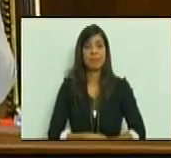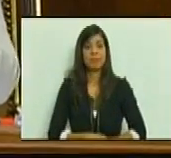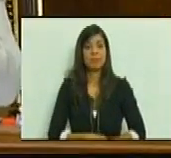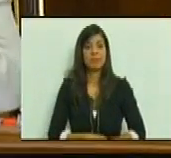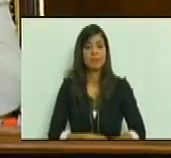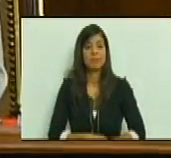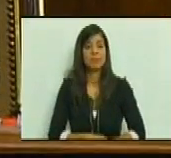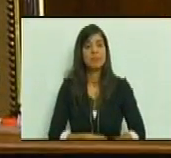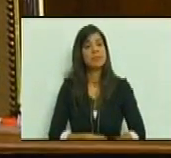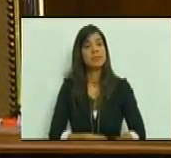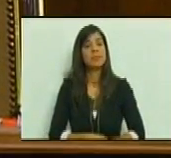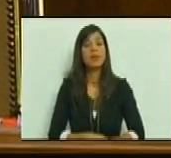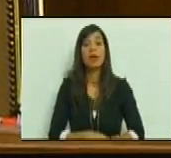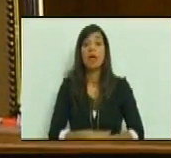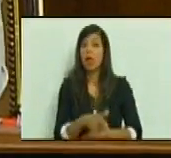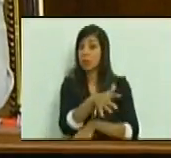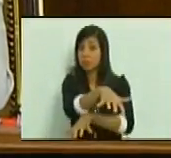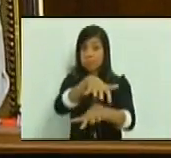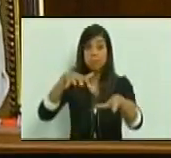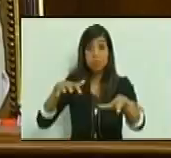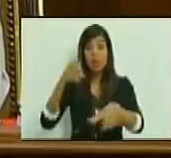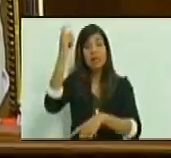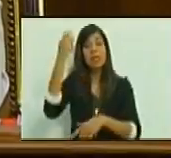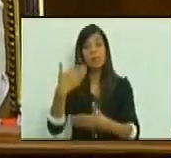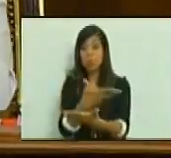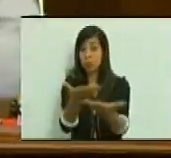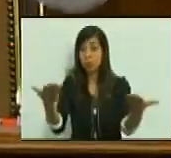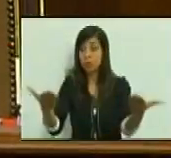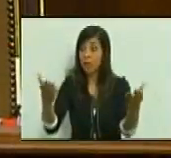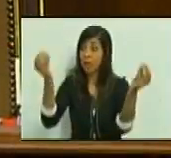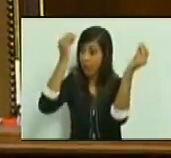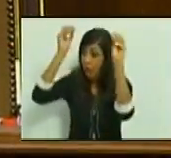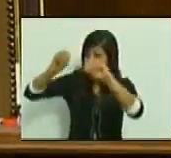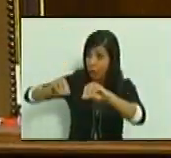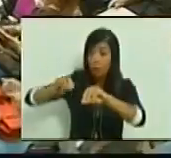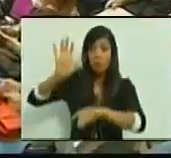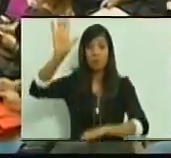Se somete a consideración para la aprobación el orden del día.